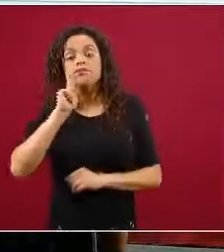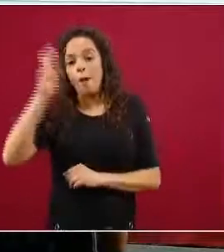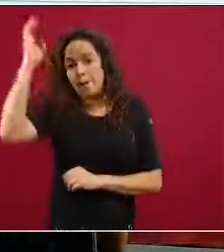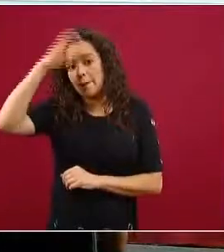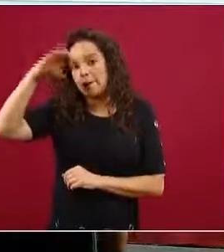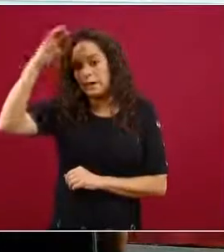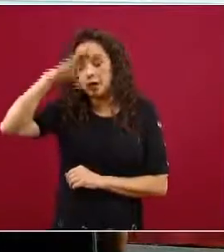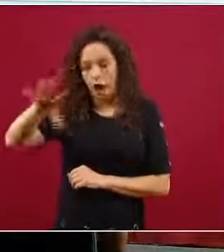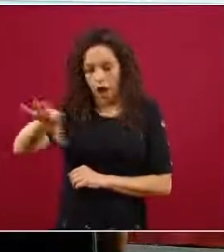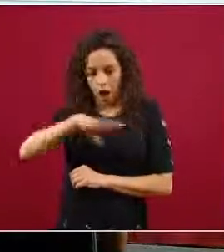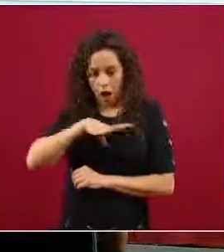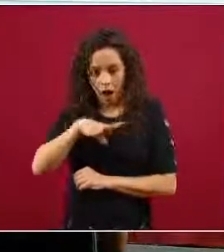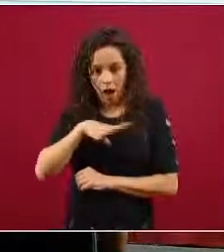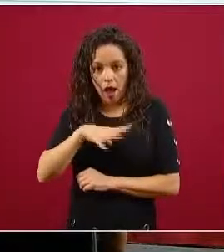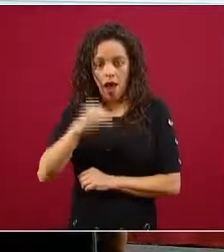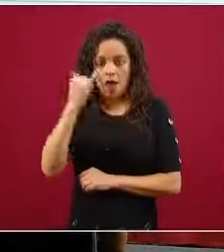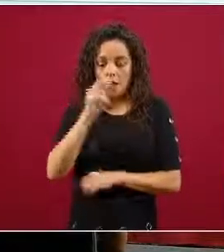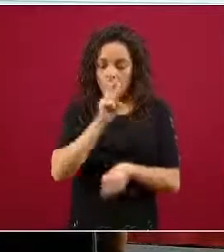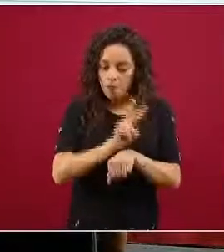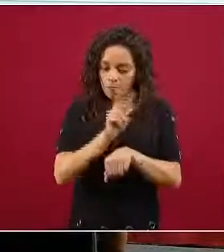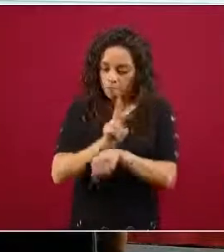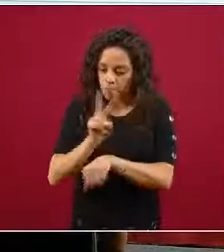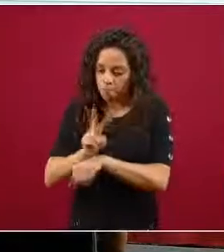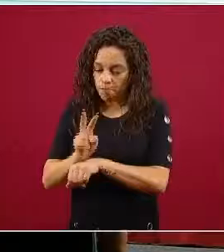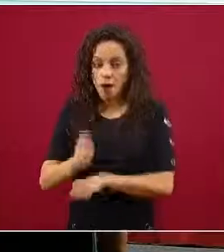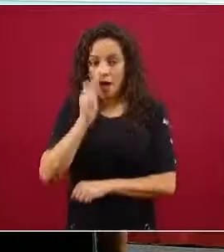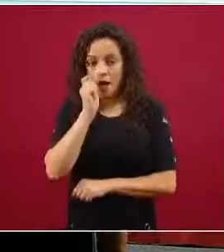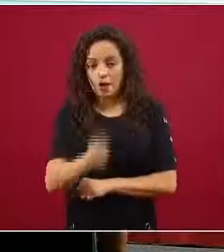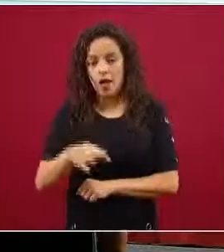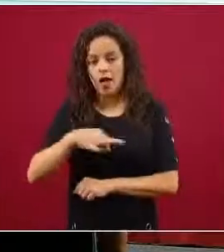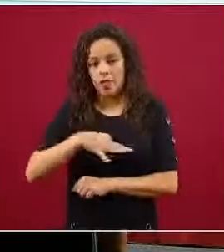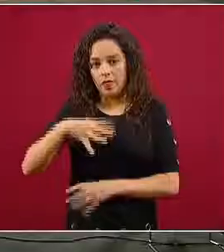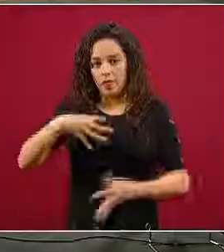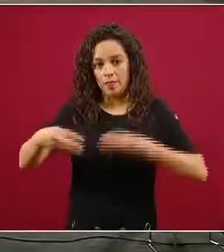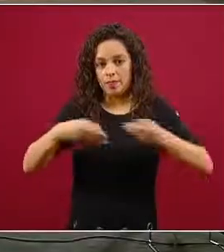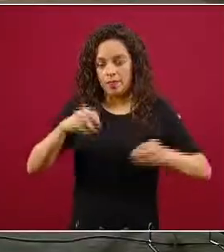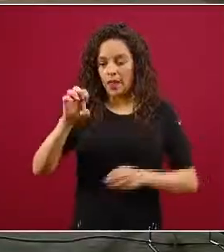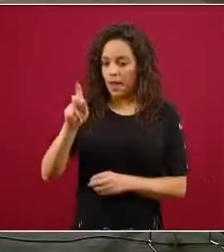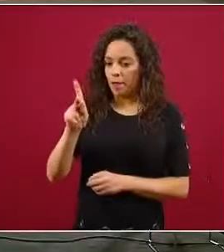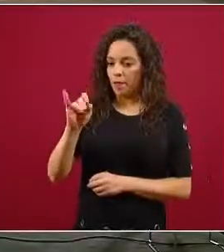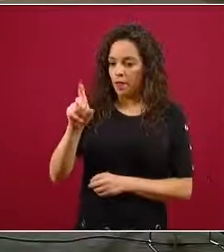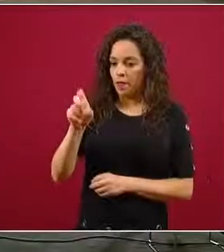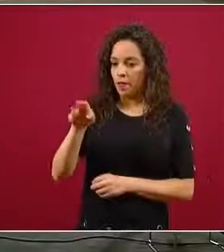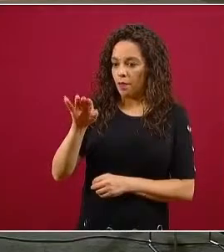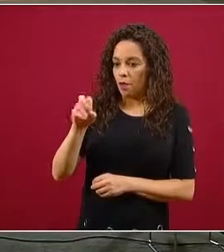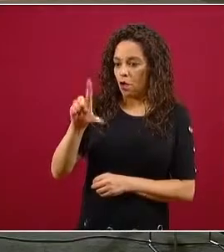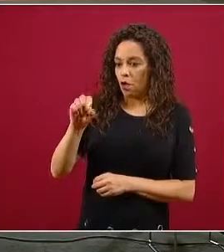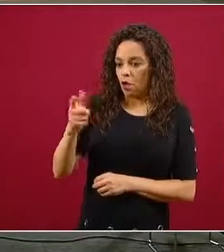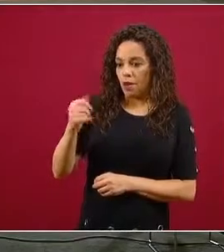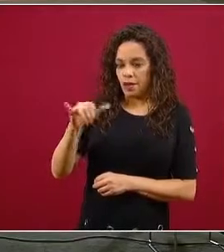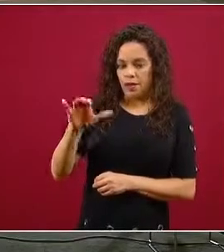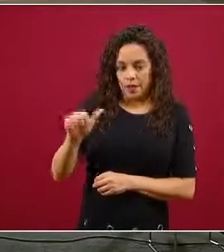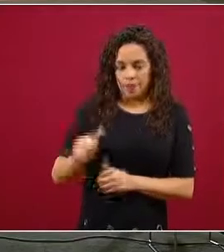comentábamos, la vigilancia epidemiológica, que es clave para el diseño de las políticas. La que sigue, por favor.